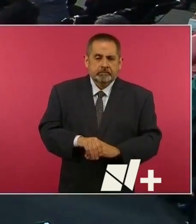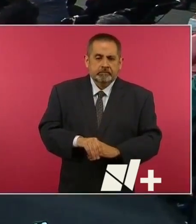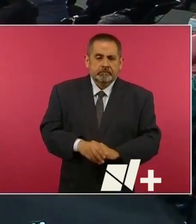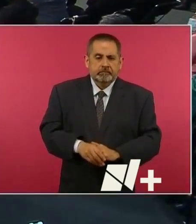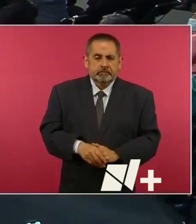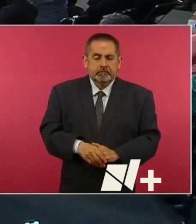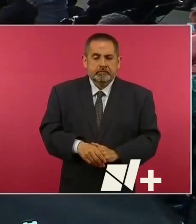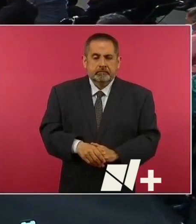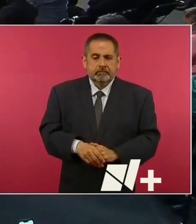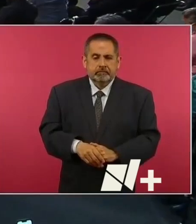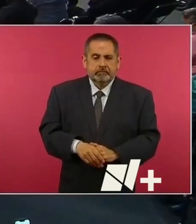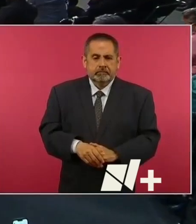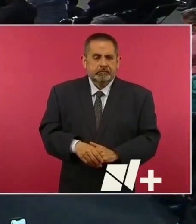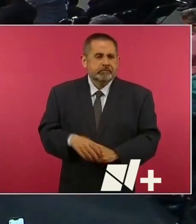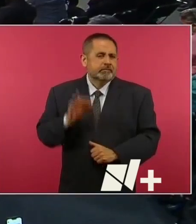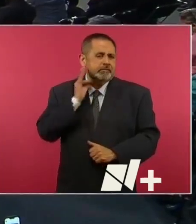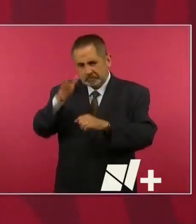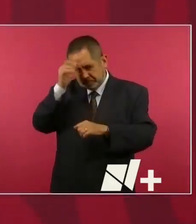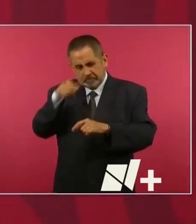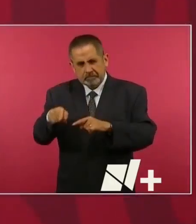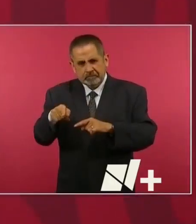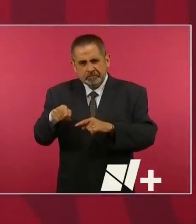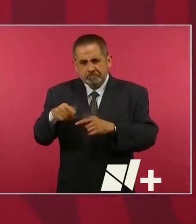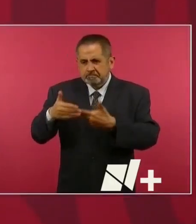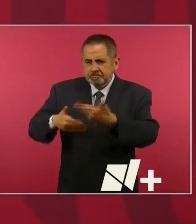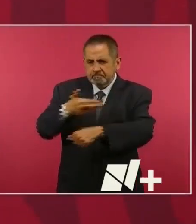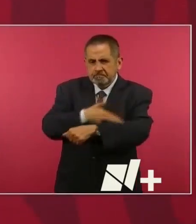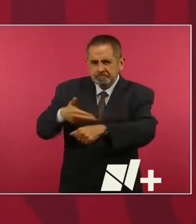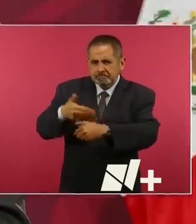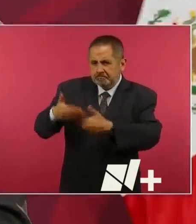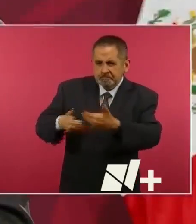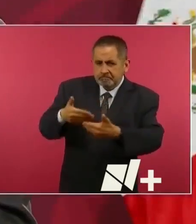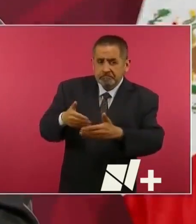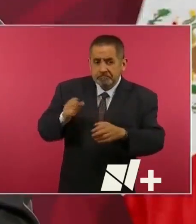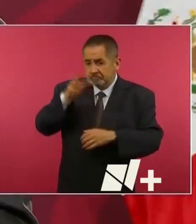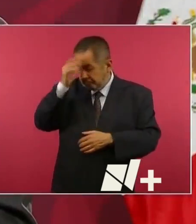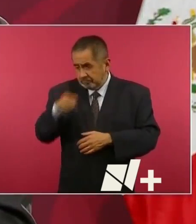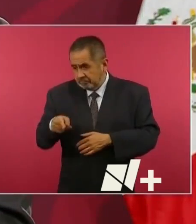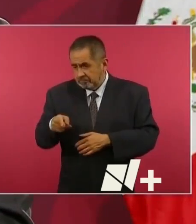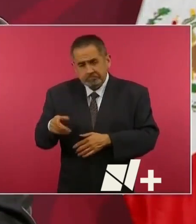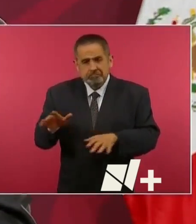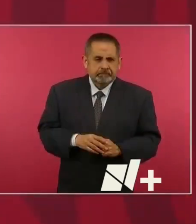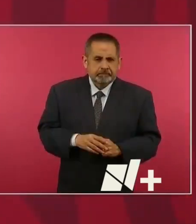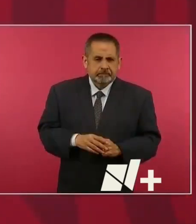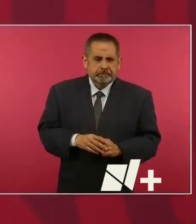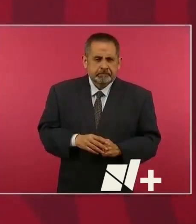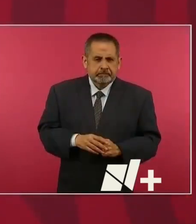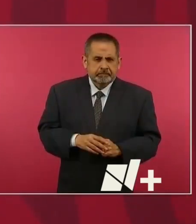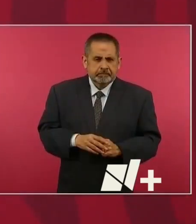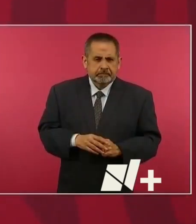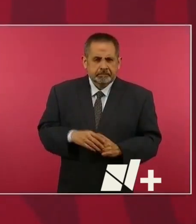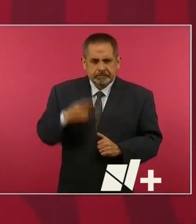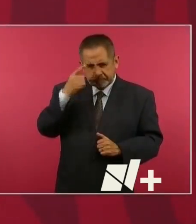Presidente. El fiscal se va porque no estuvo de acuerdo con los procedimientos que se siguieron para aprobar